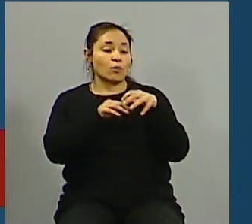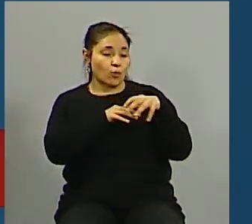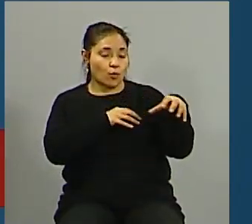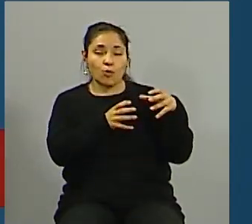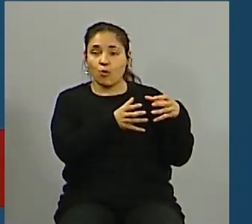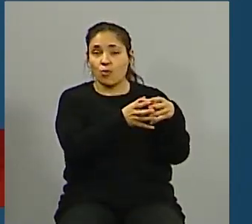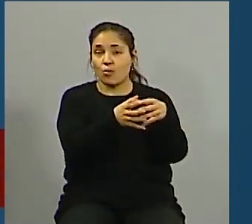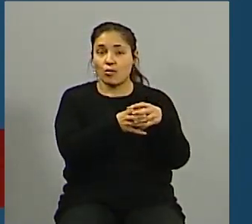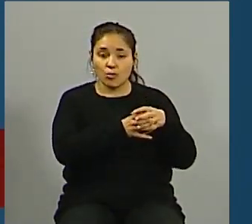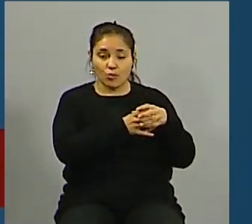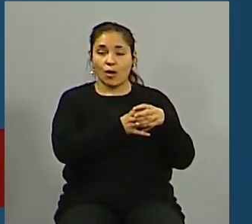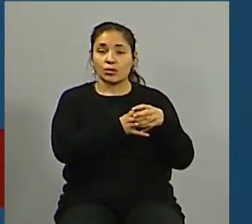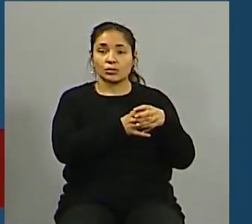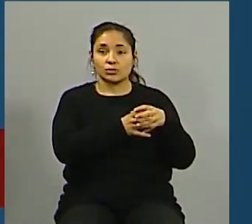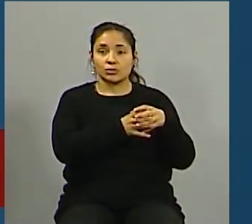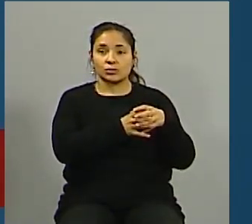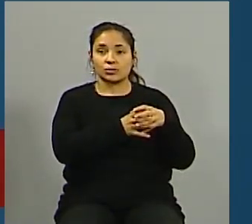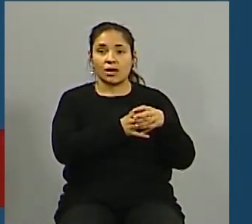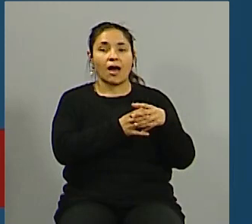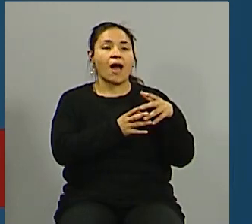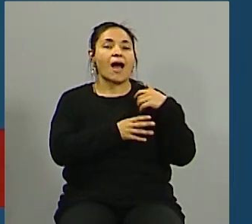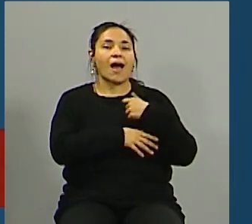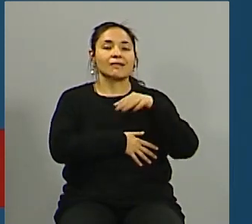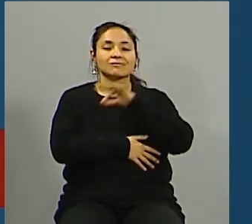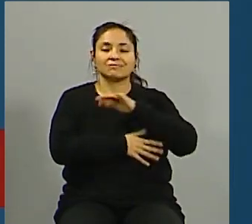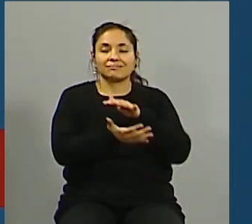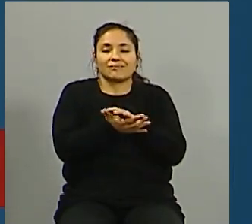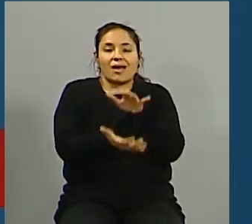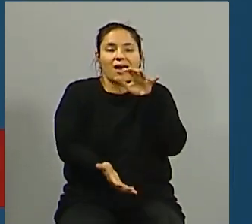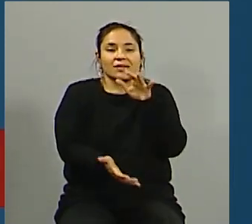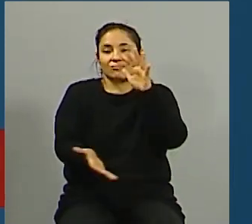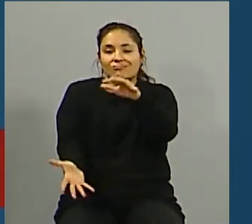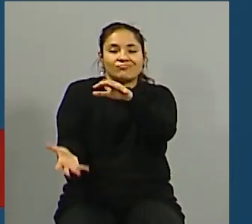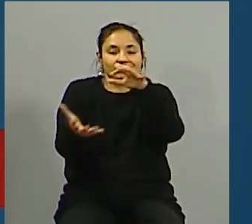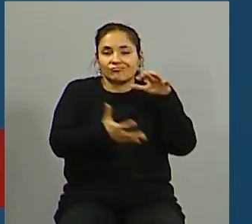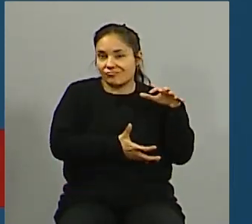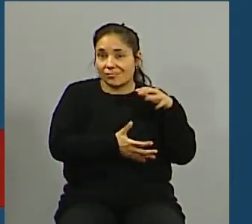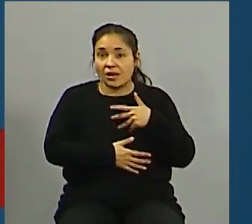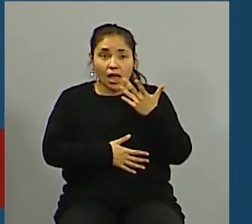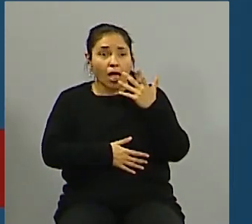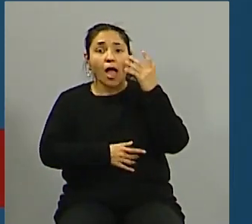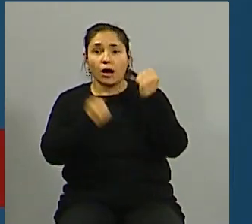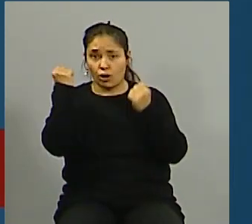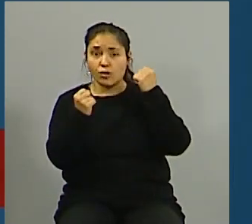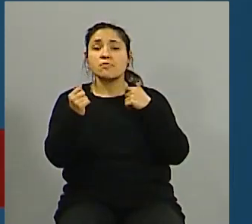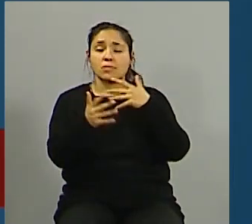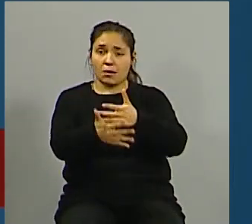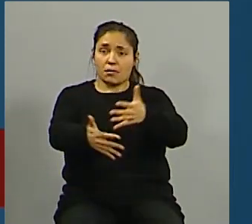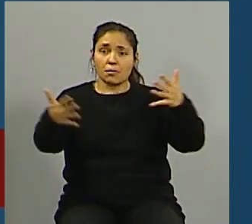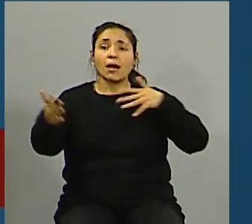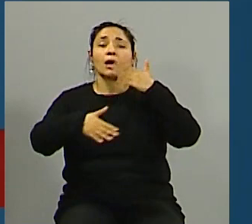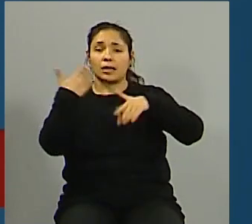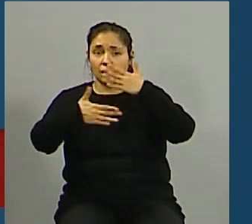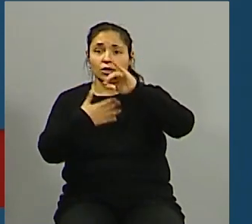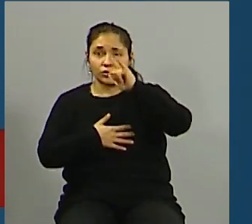se apropien de porciones más grandes de la torta. Claro. En una economía que ha crecido, porque es indudable que la economía